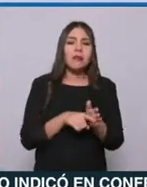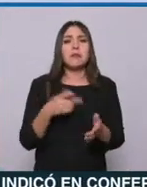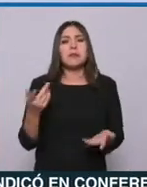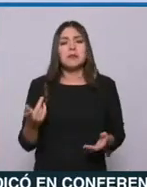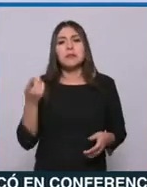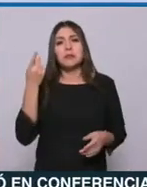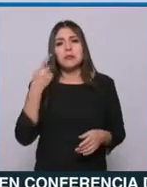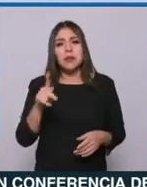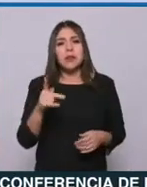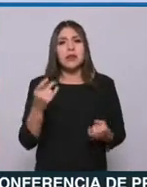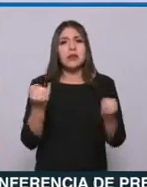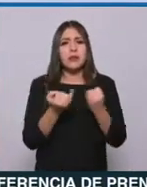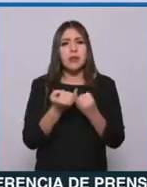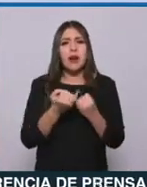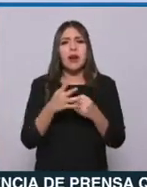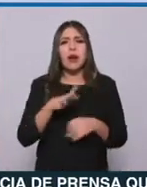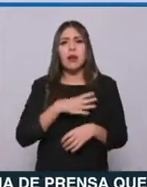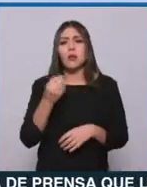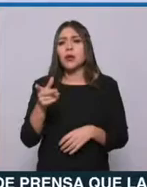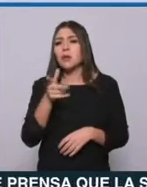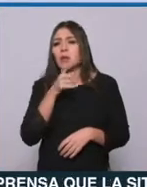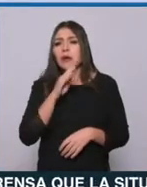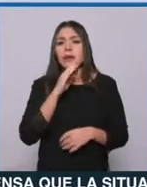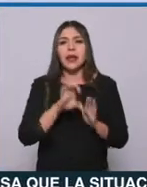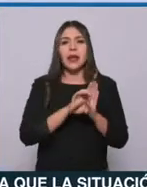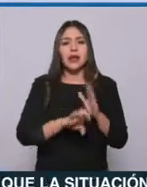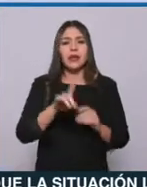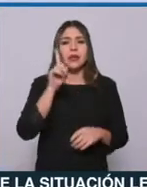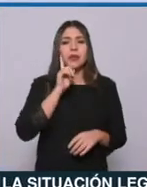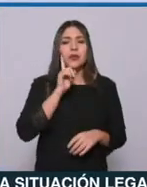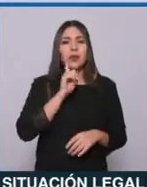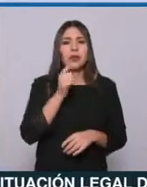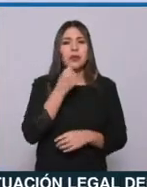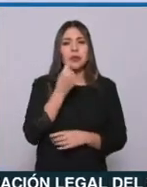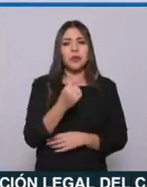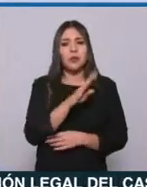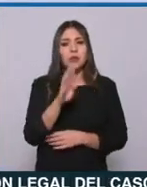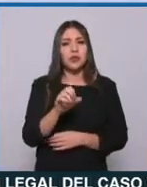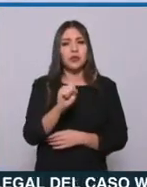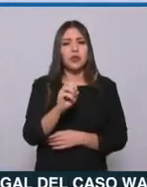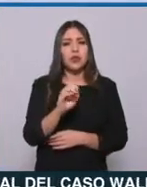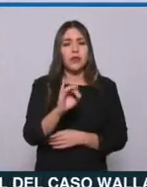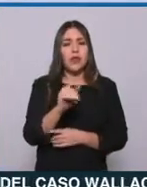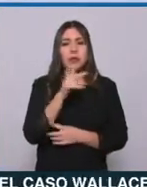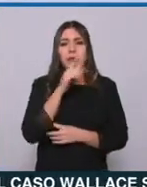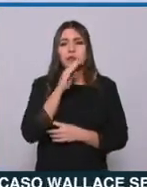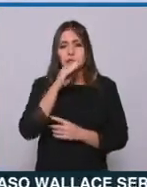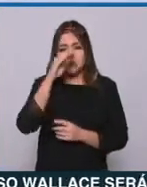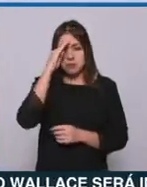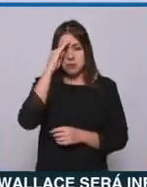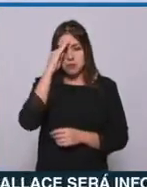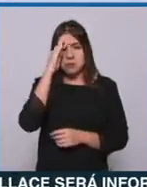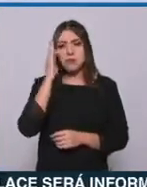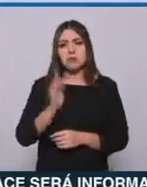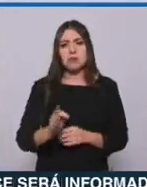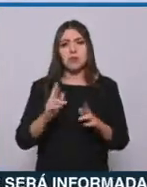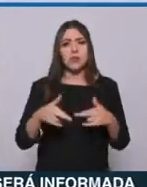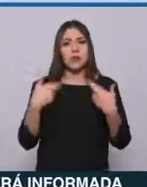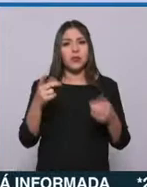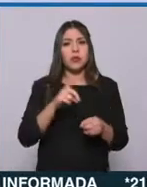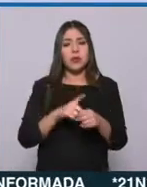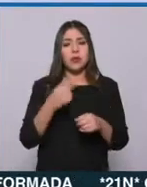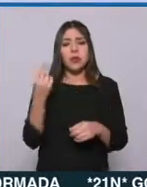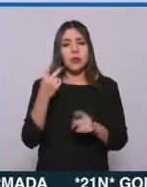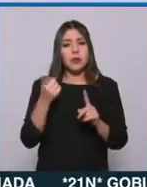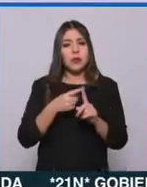muchos padres como los papás de Sofi que aceptaron una donación multiorgánica. Es muy importante que no tenemos la información y segundo